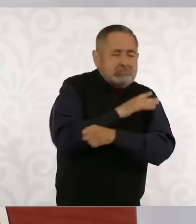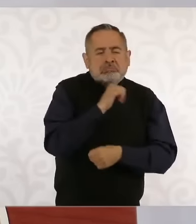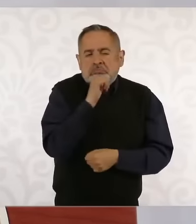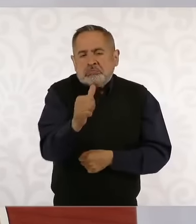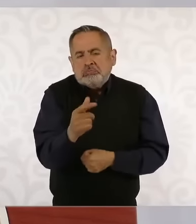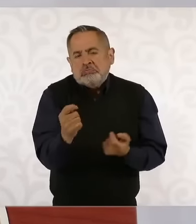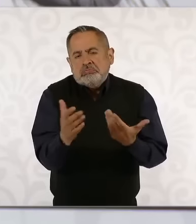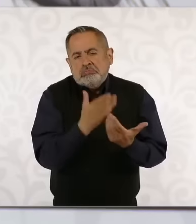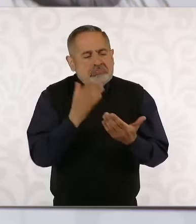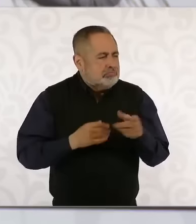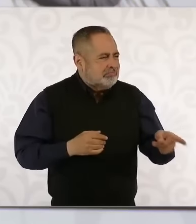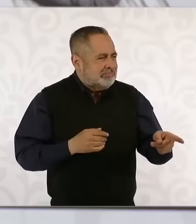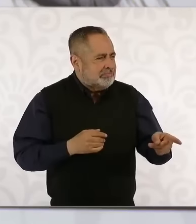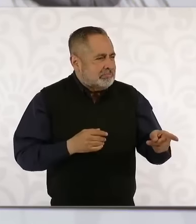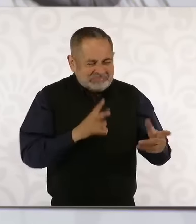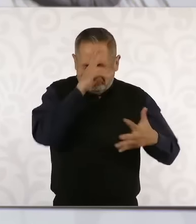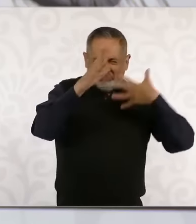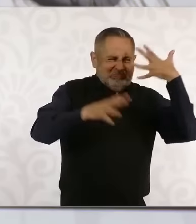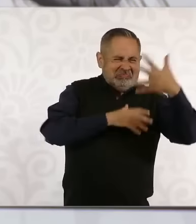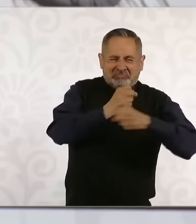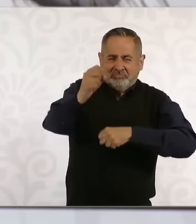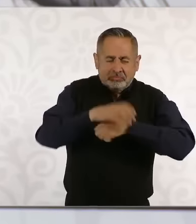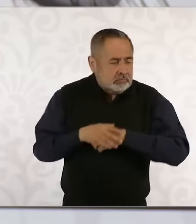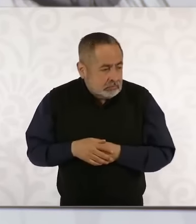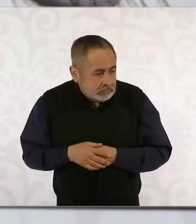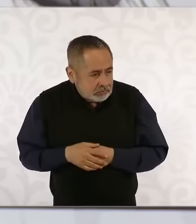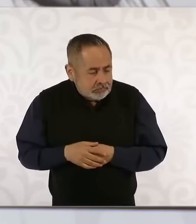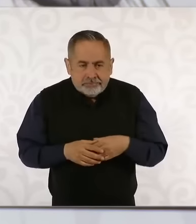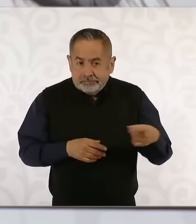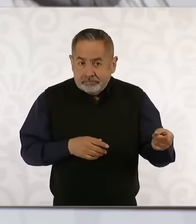violencia, pues no les va a llevar al apoyo popular.